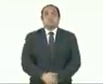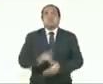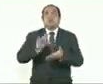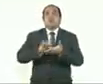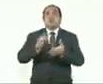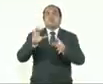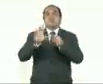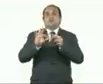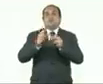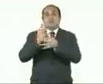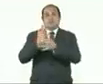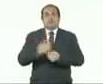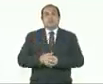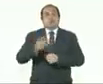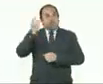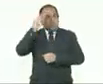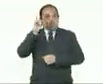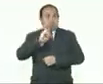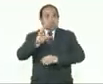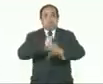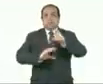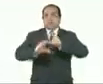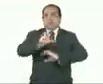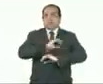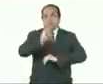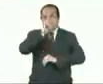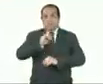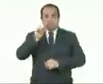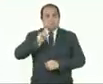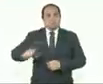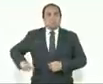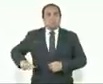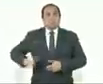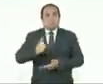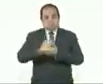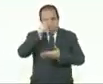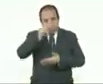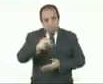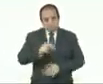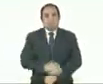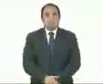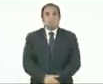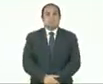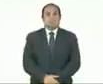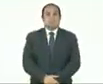nos ha dirigido la doctora Claudia Sheinbaum Pardo, jefa de gobierno de la Ciudad de México.